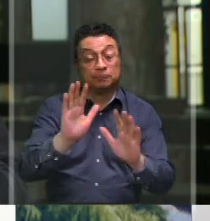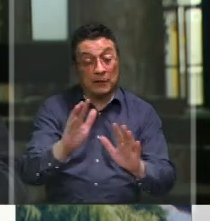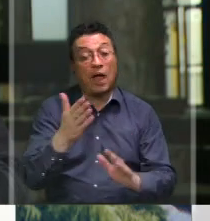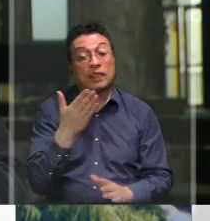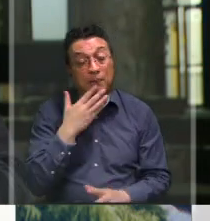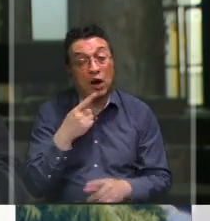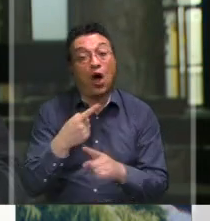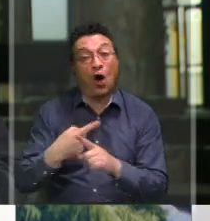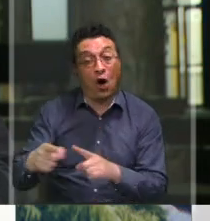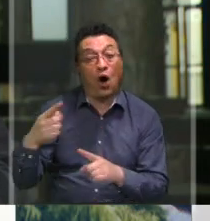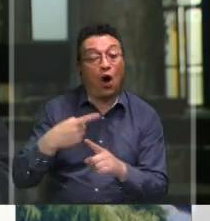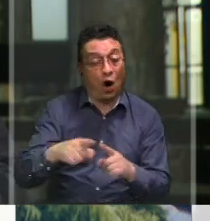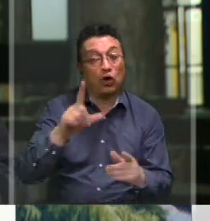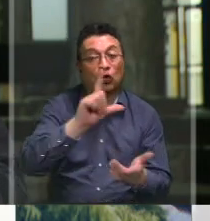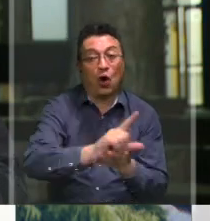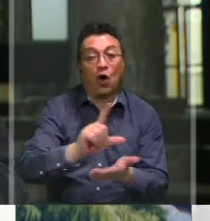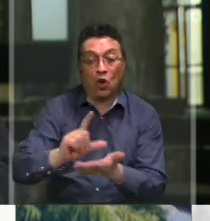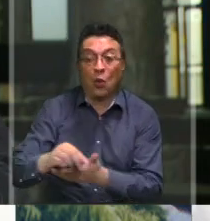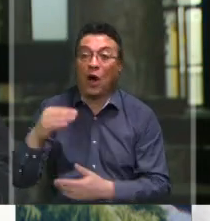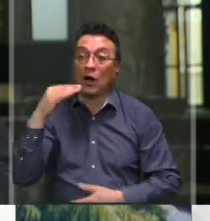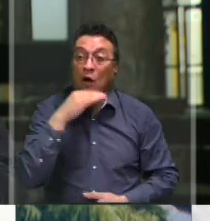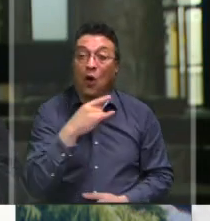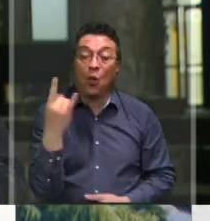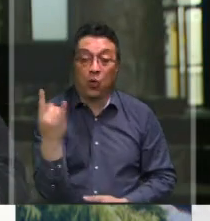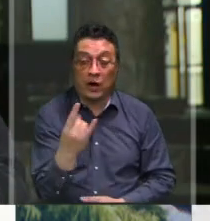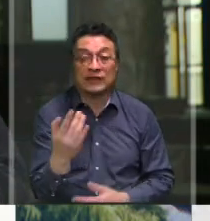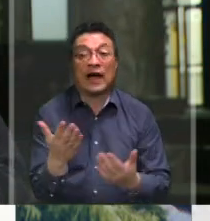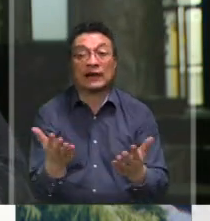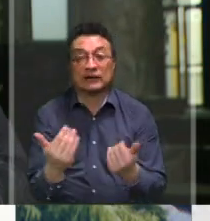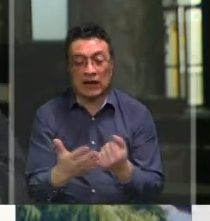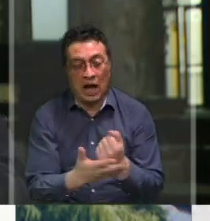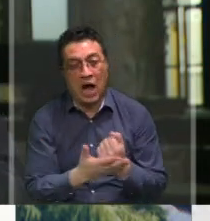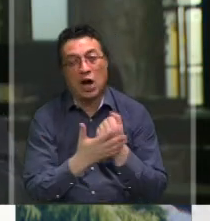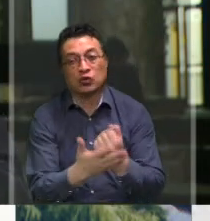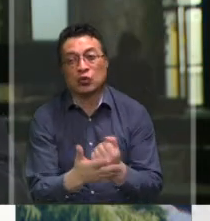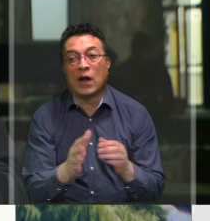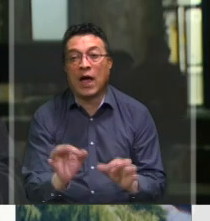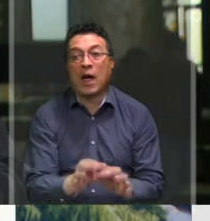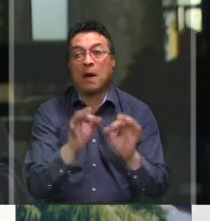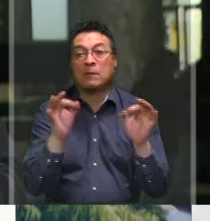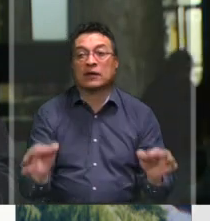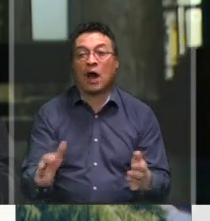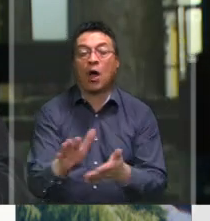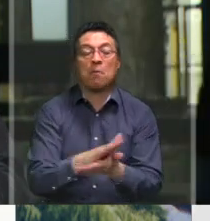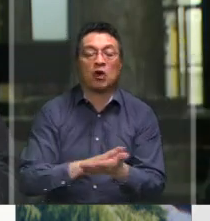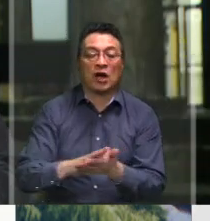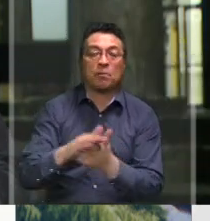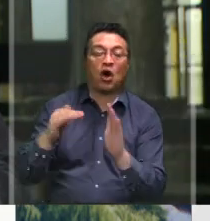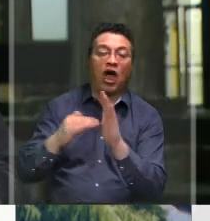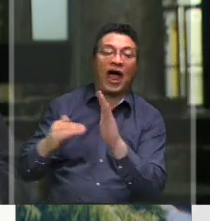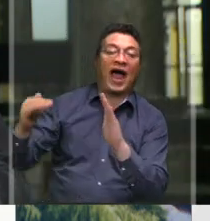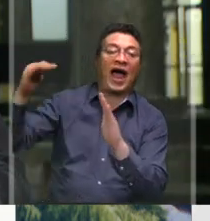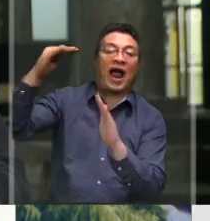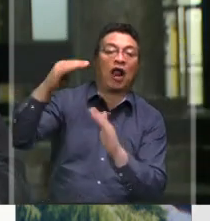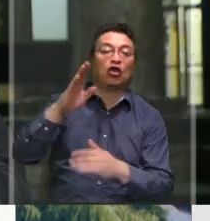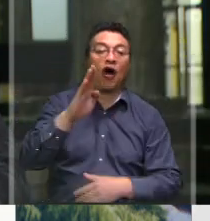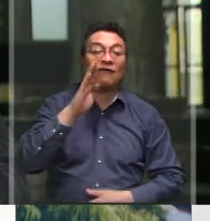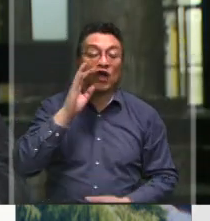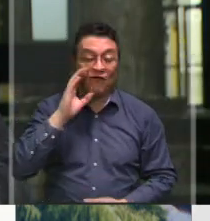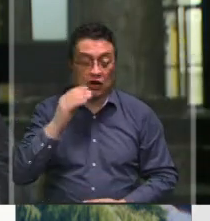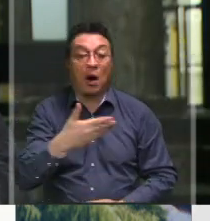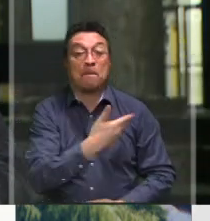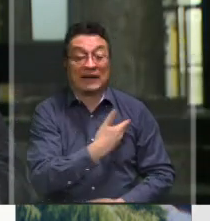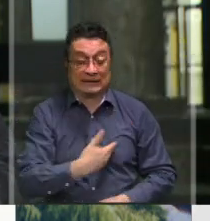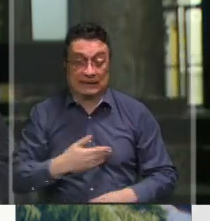Lugares, las emergencias requieren de ayudas específicas, como por ejemplo en el Alto Biobío, donde estuvo el presidente de la República y